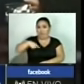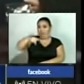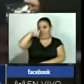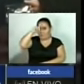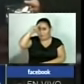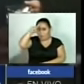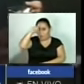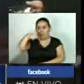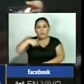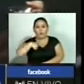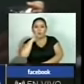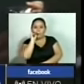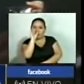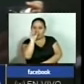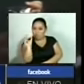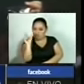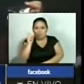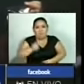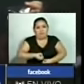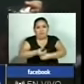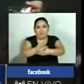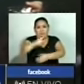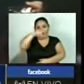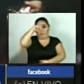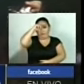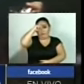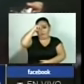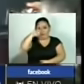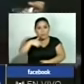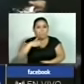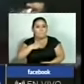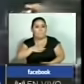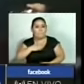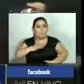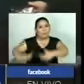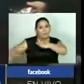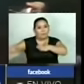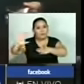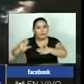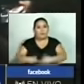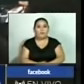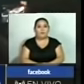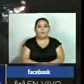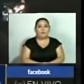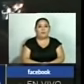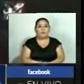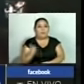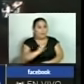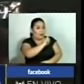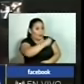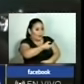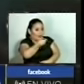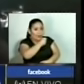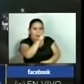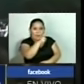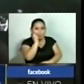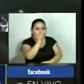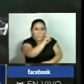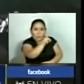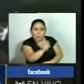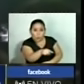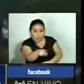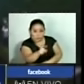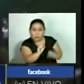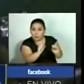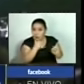lo digo con toda la palabra, que lo que vale mi palabra, eso no va a suceder. Pero se hablaba incluso de que esta iba a ser